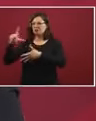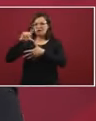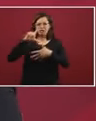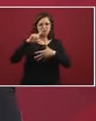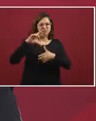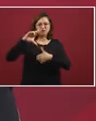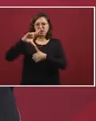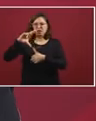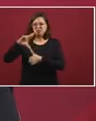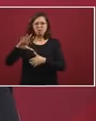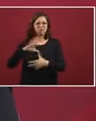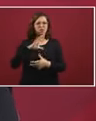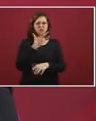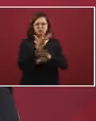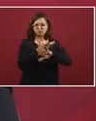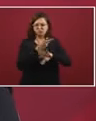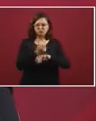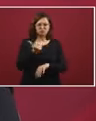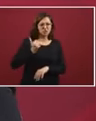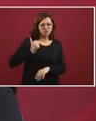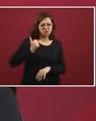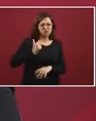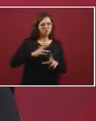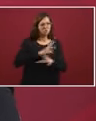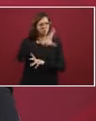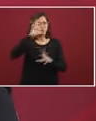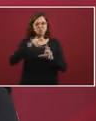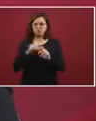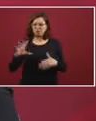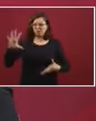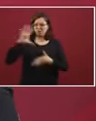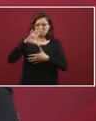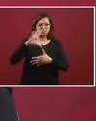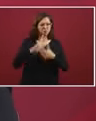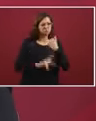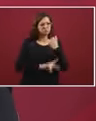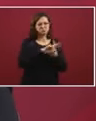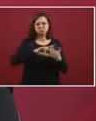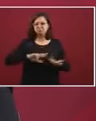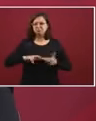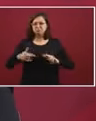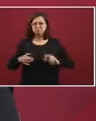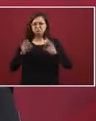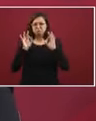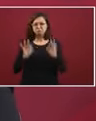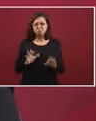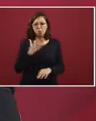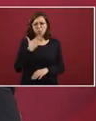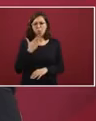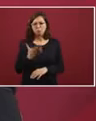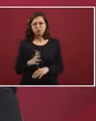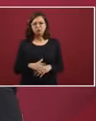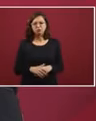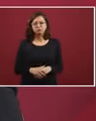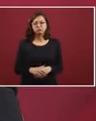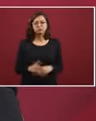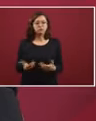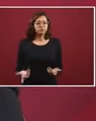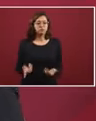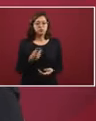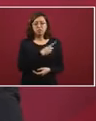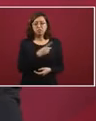el Caribe, con Estados Unidos y Canadá, todos los países de América. Y eso debe ser